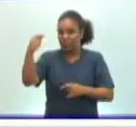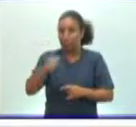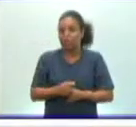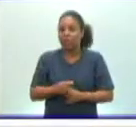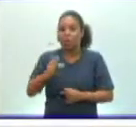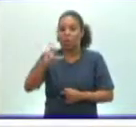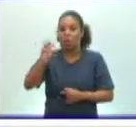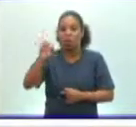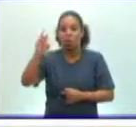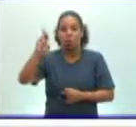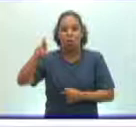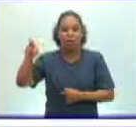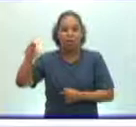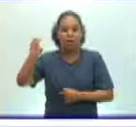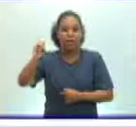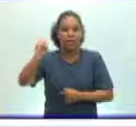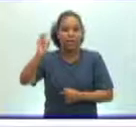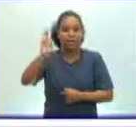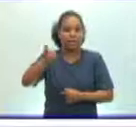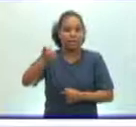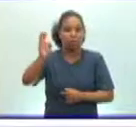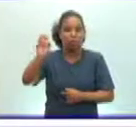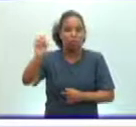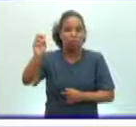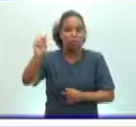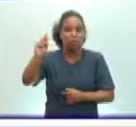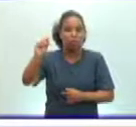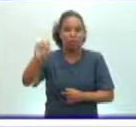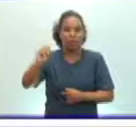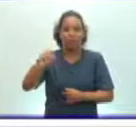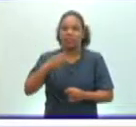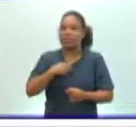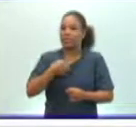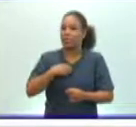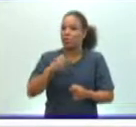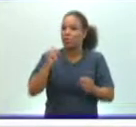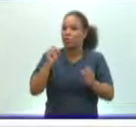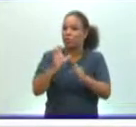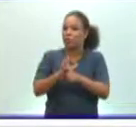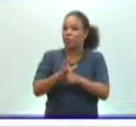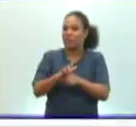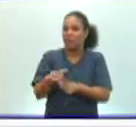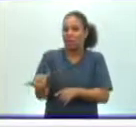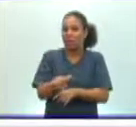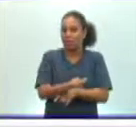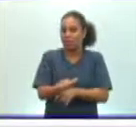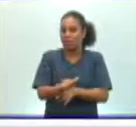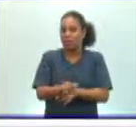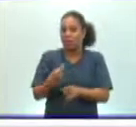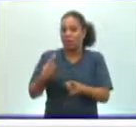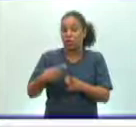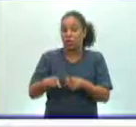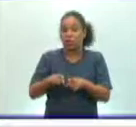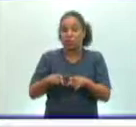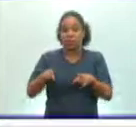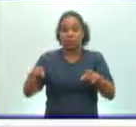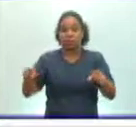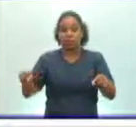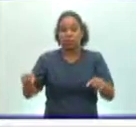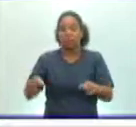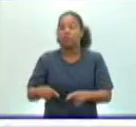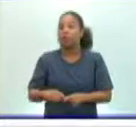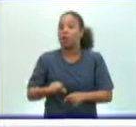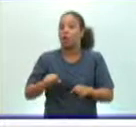semirrecta. Fíjate que tienen un origen común y su otro extremo está determinado por la paralela